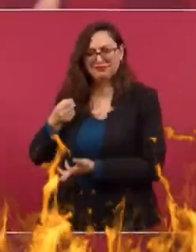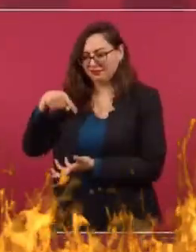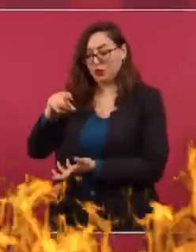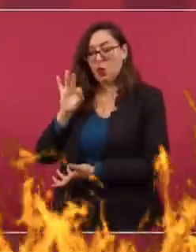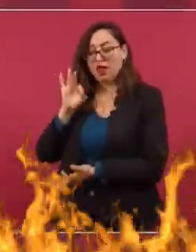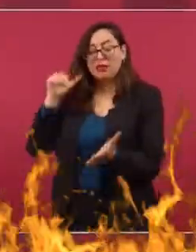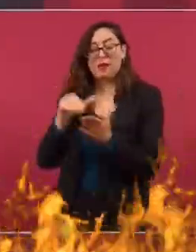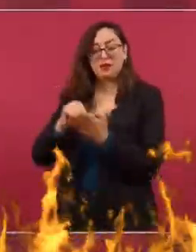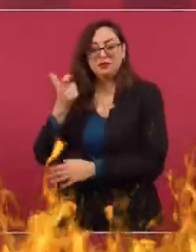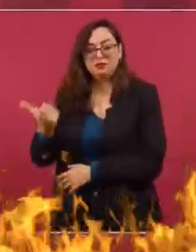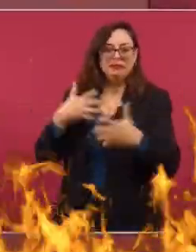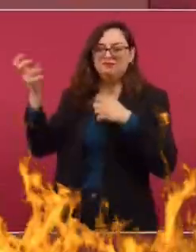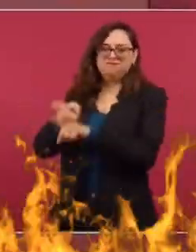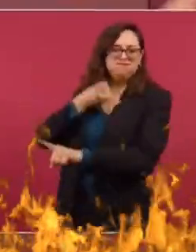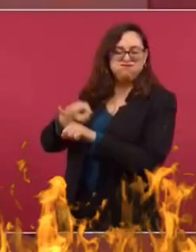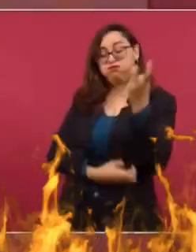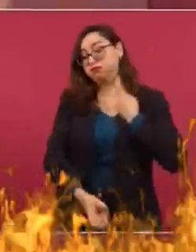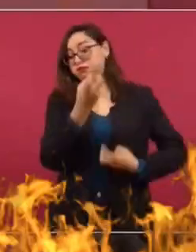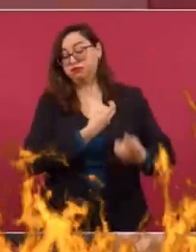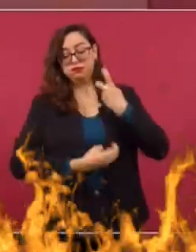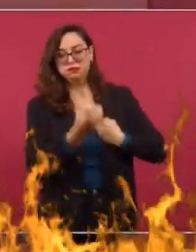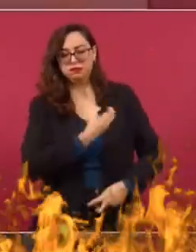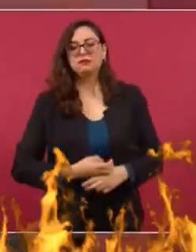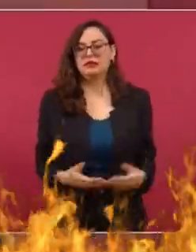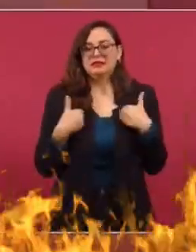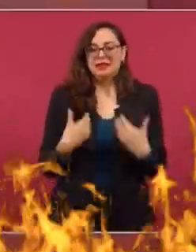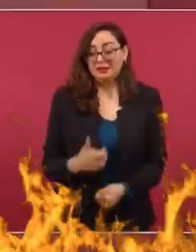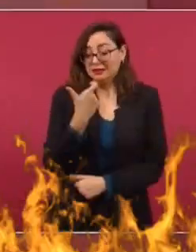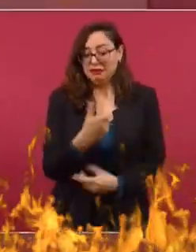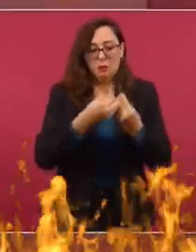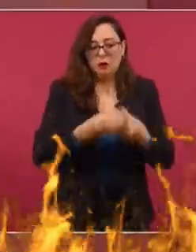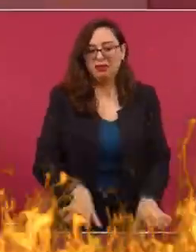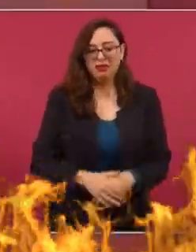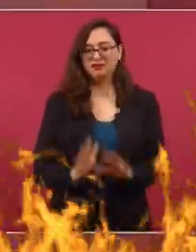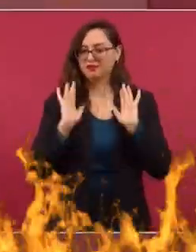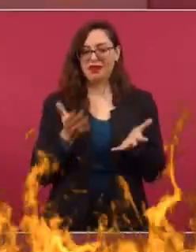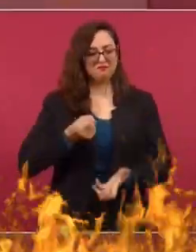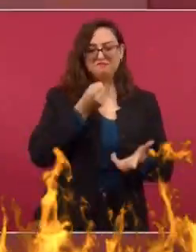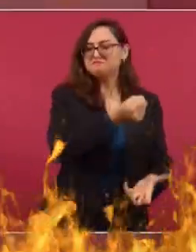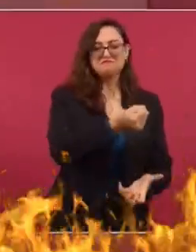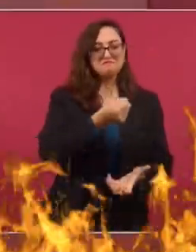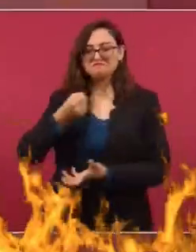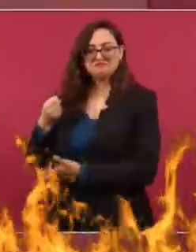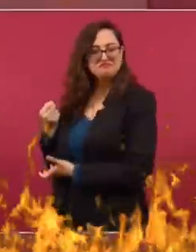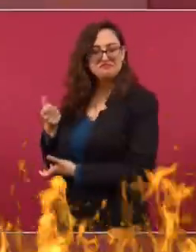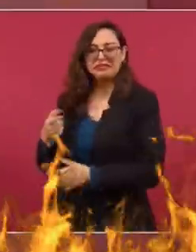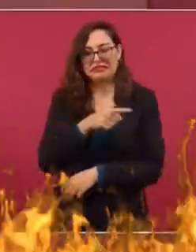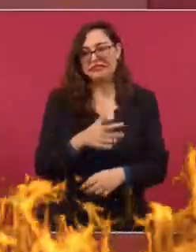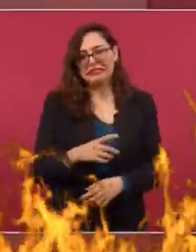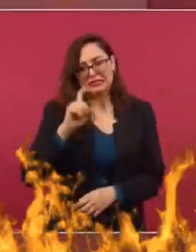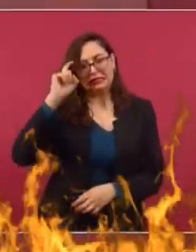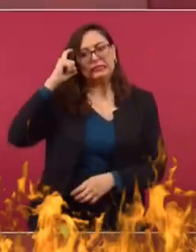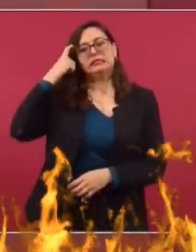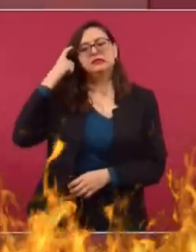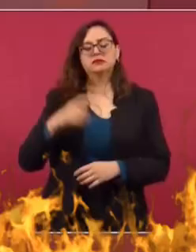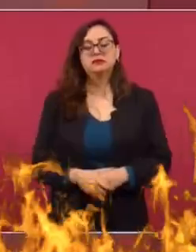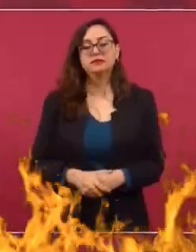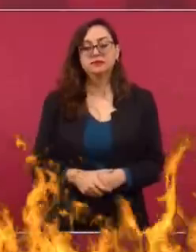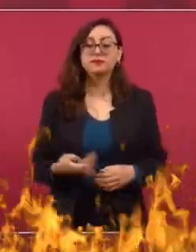están enojados, insultan, porque pues ya no es igual. Pero aún